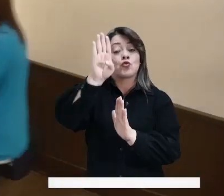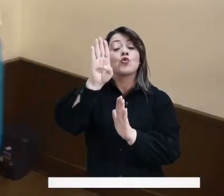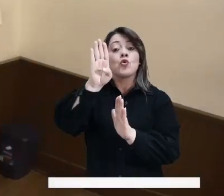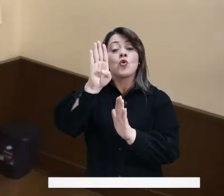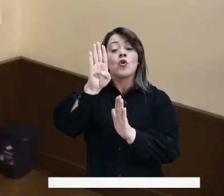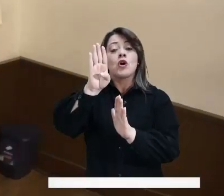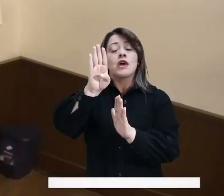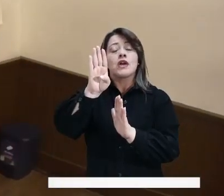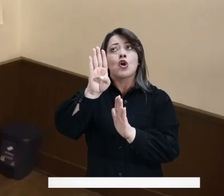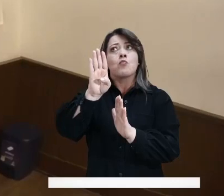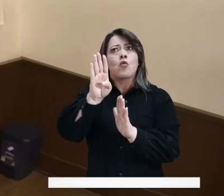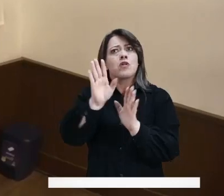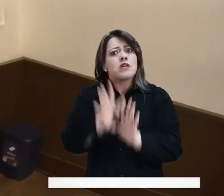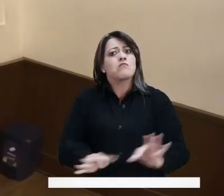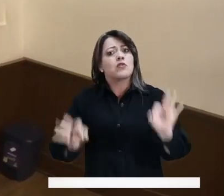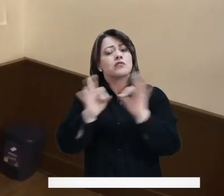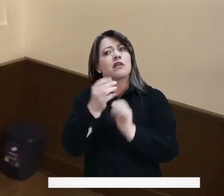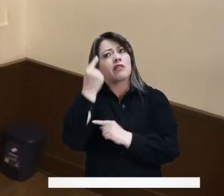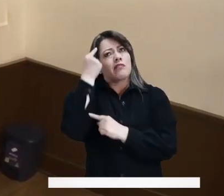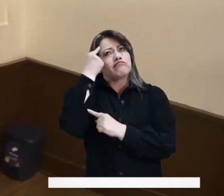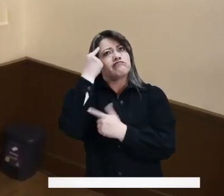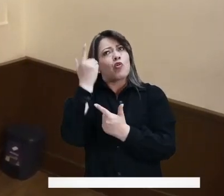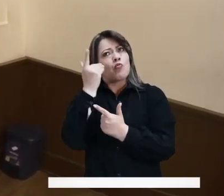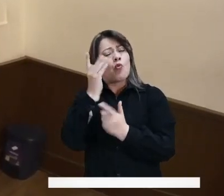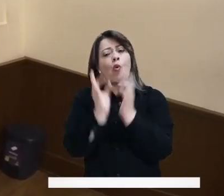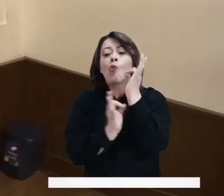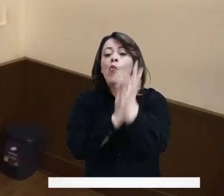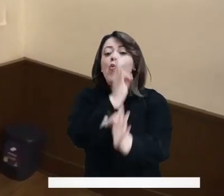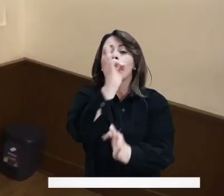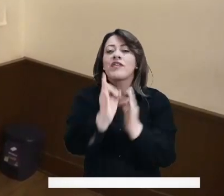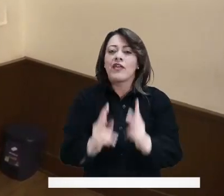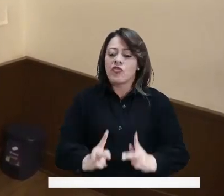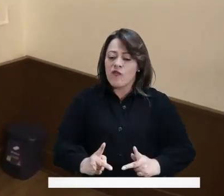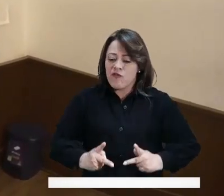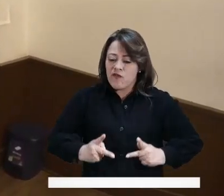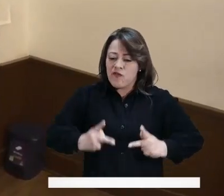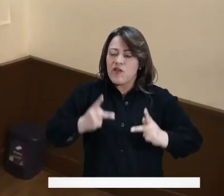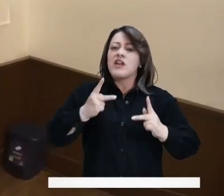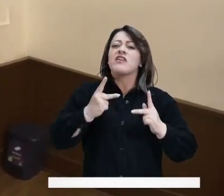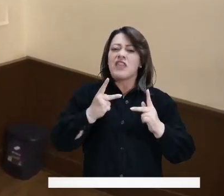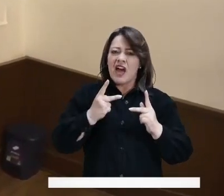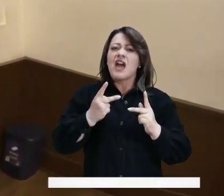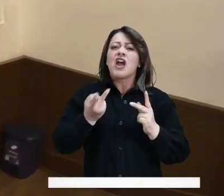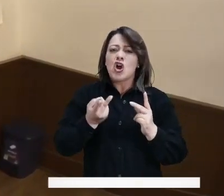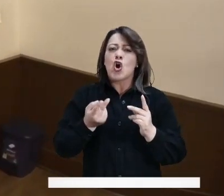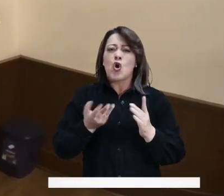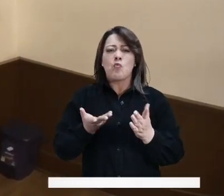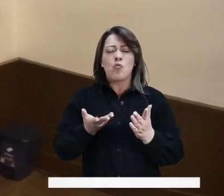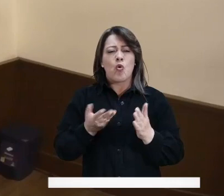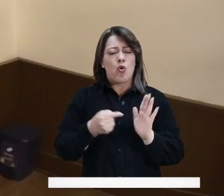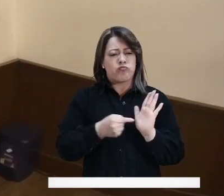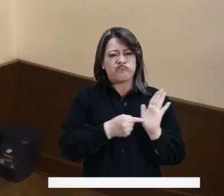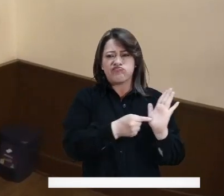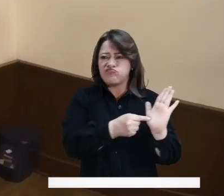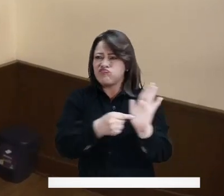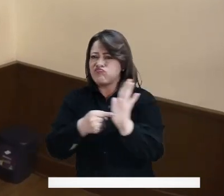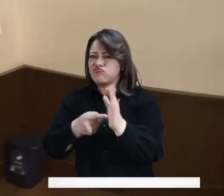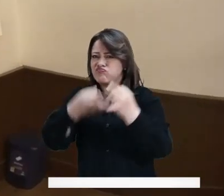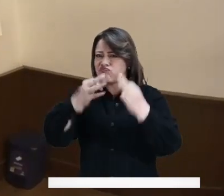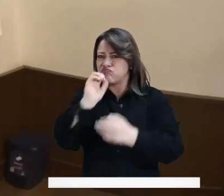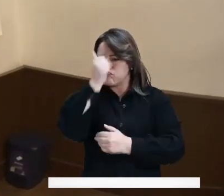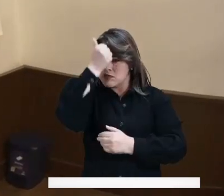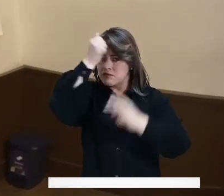Desarrollo, pensar el sistema del cuidado de la vida desde diferentes perspectivas es un tema